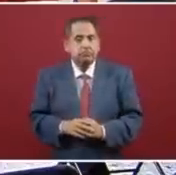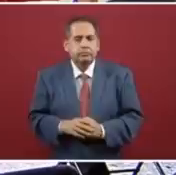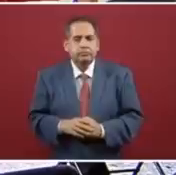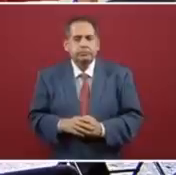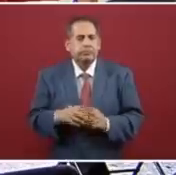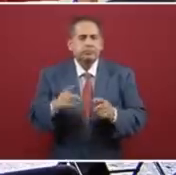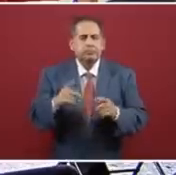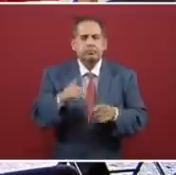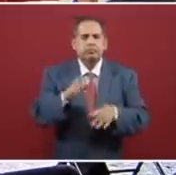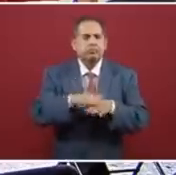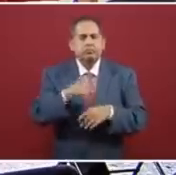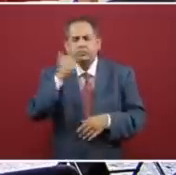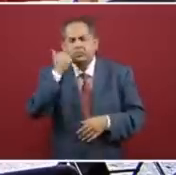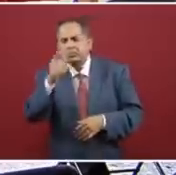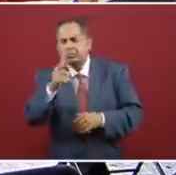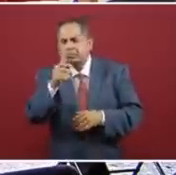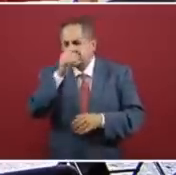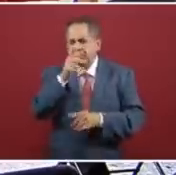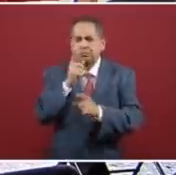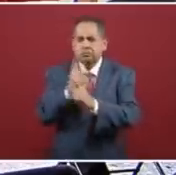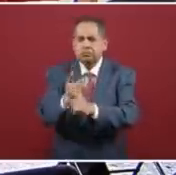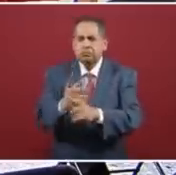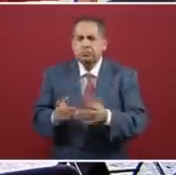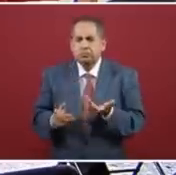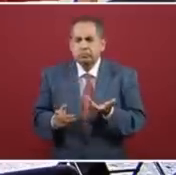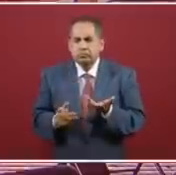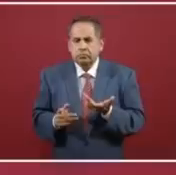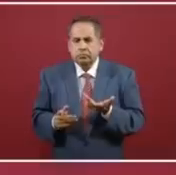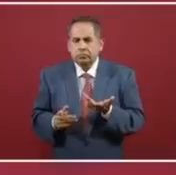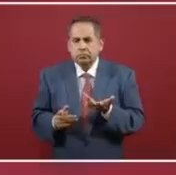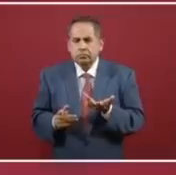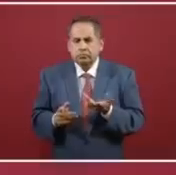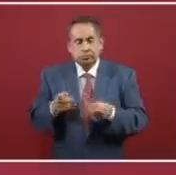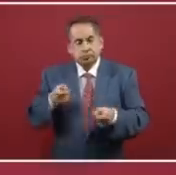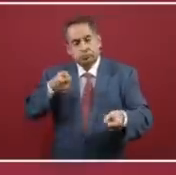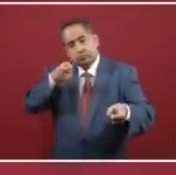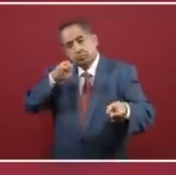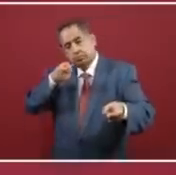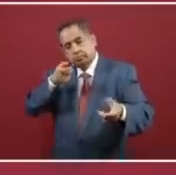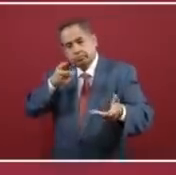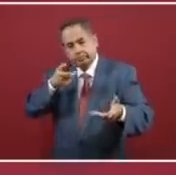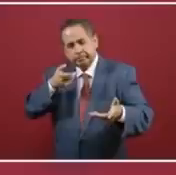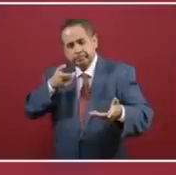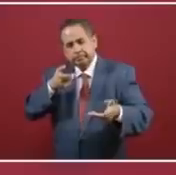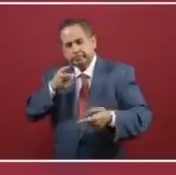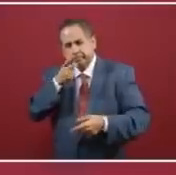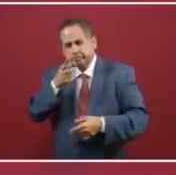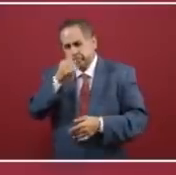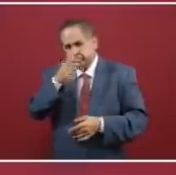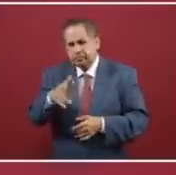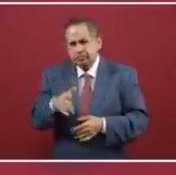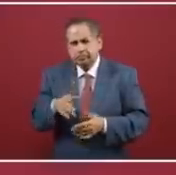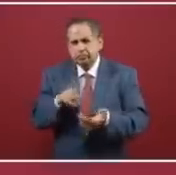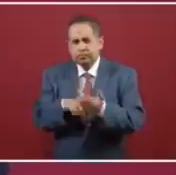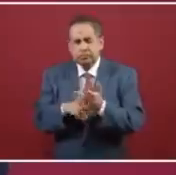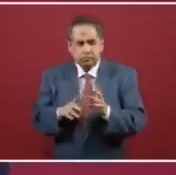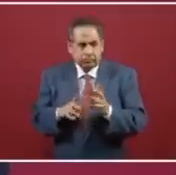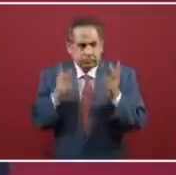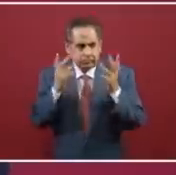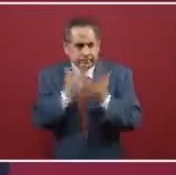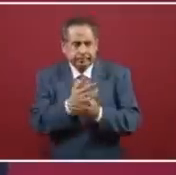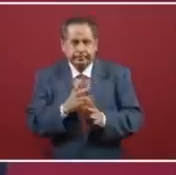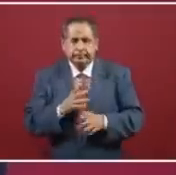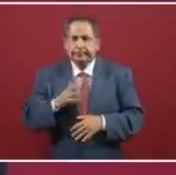pues llegar les dije aunque querían no les apuntaron con ellas pero no es como que lo que